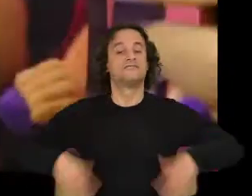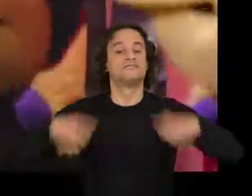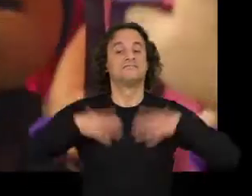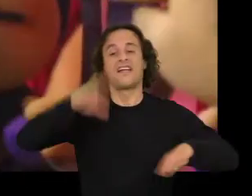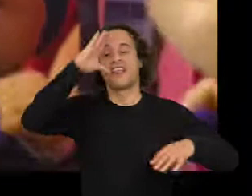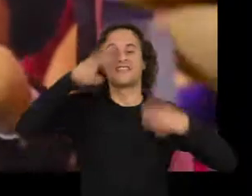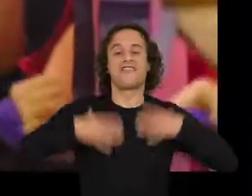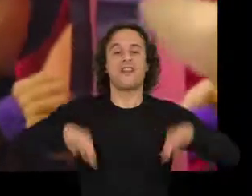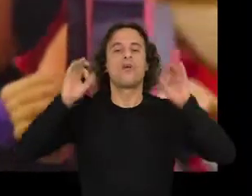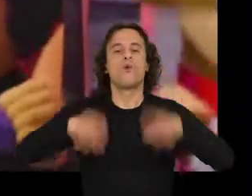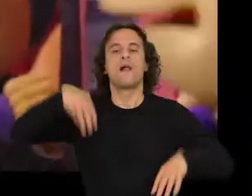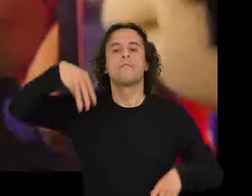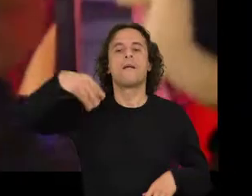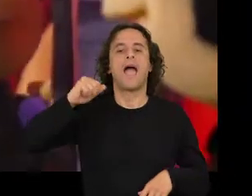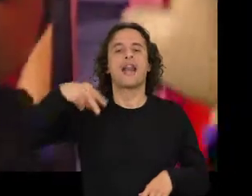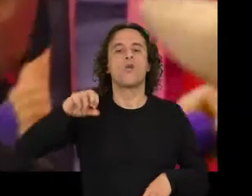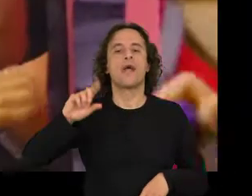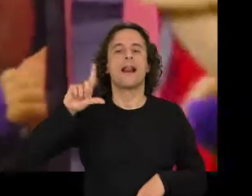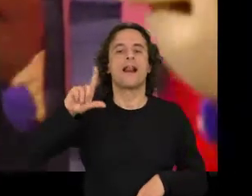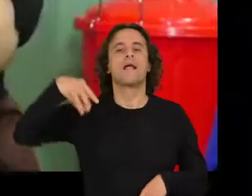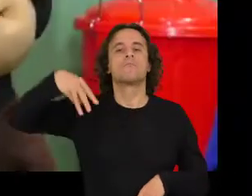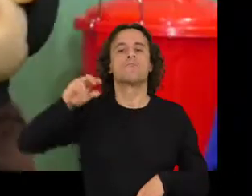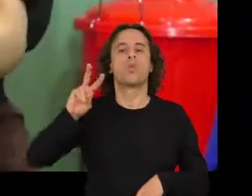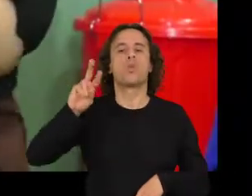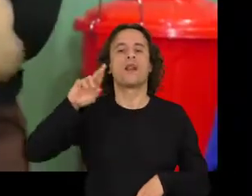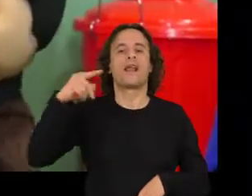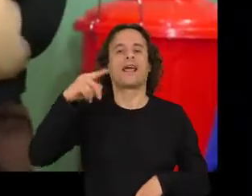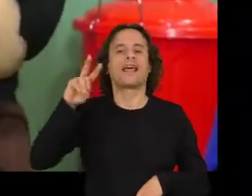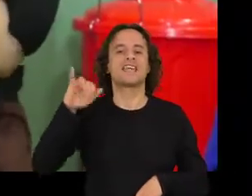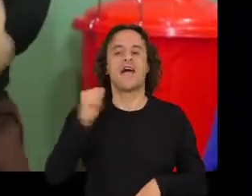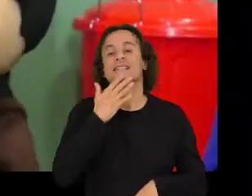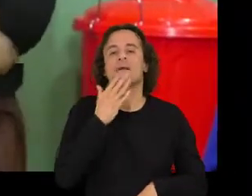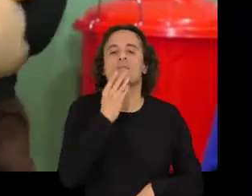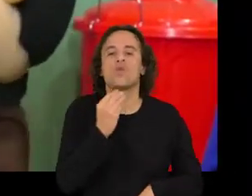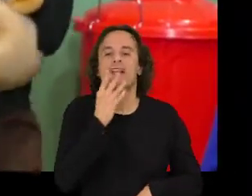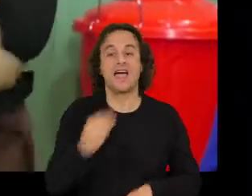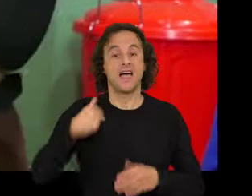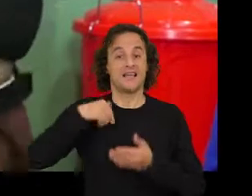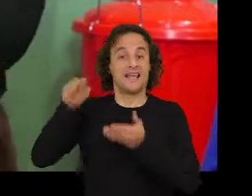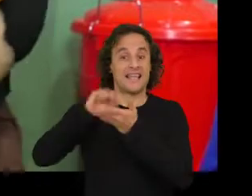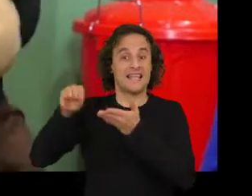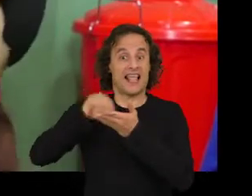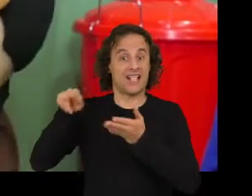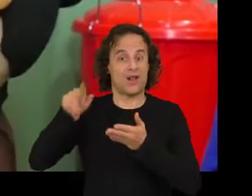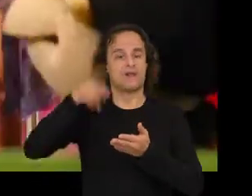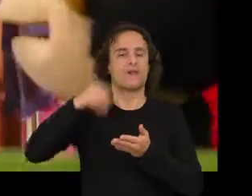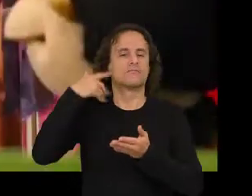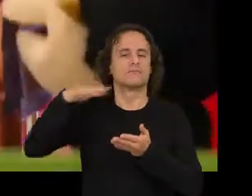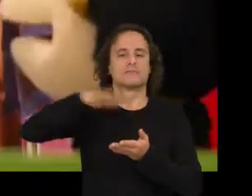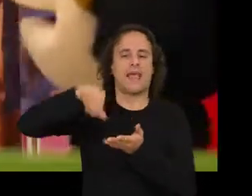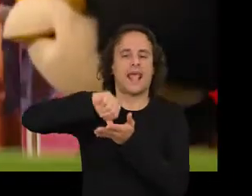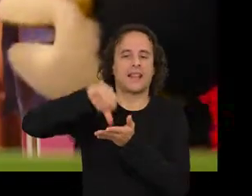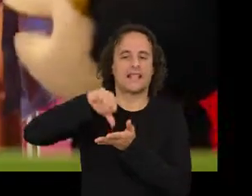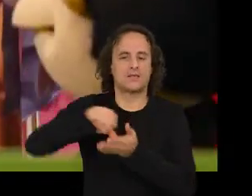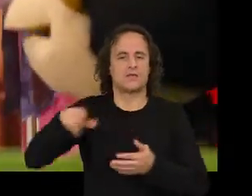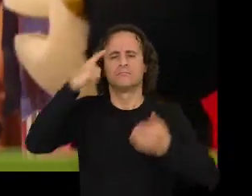prestóme a disfrazar de Manuel Murguía. Manuel Murguía era un escritor de Arteixo. Sabía